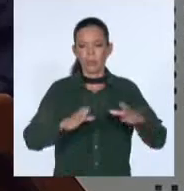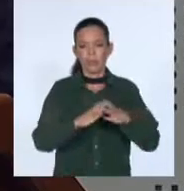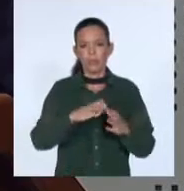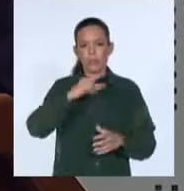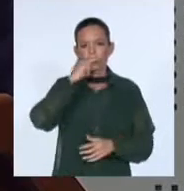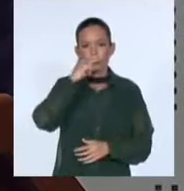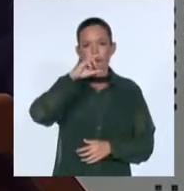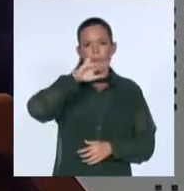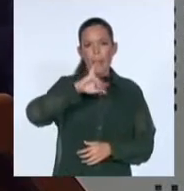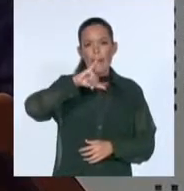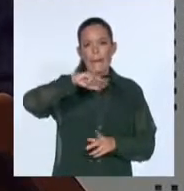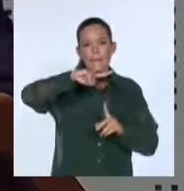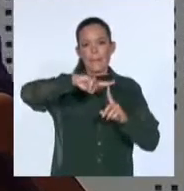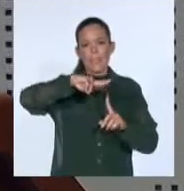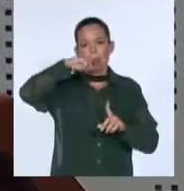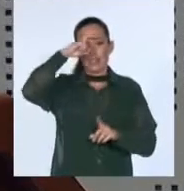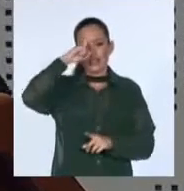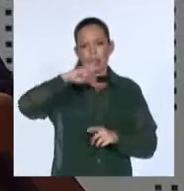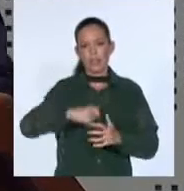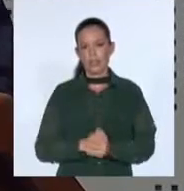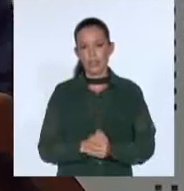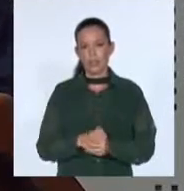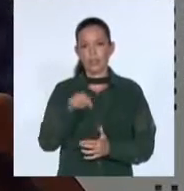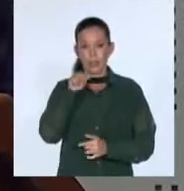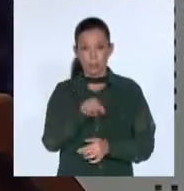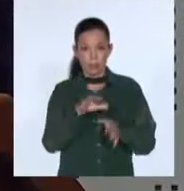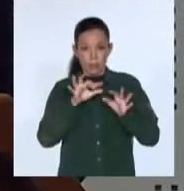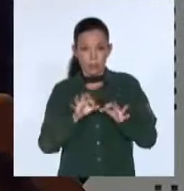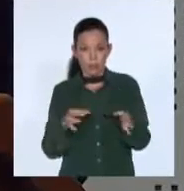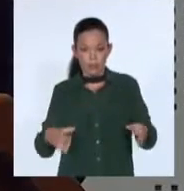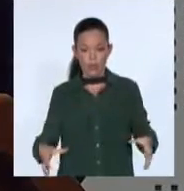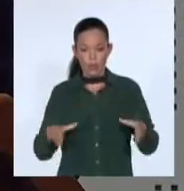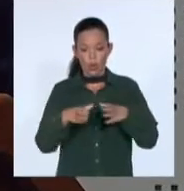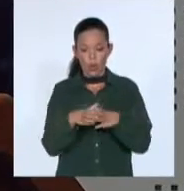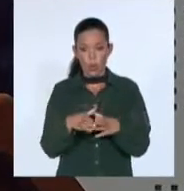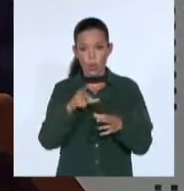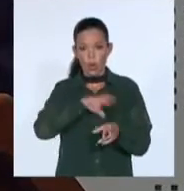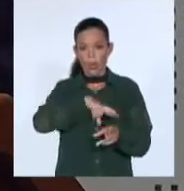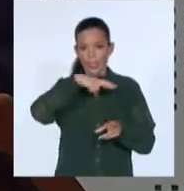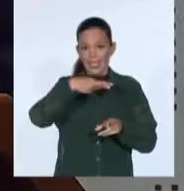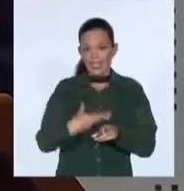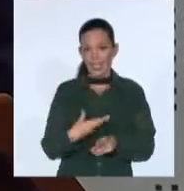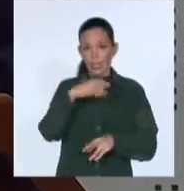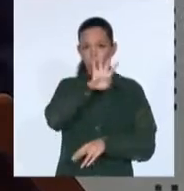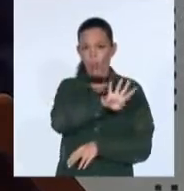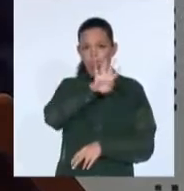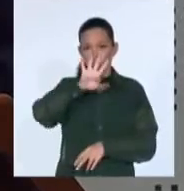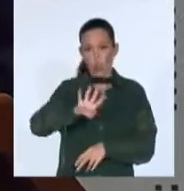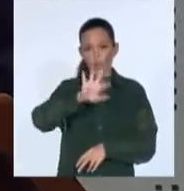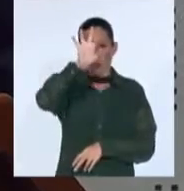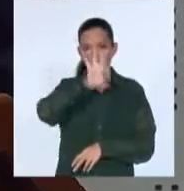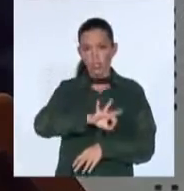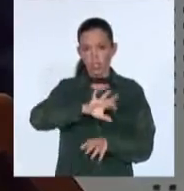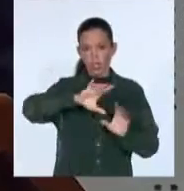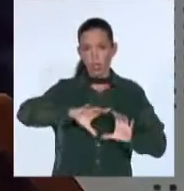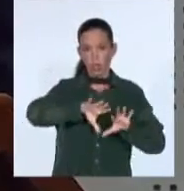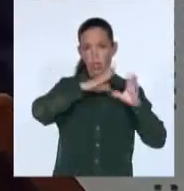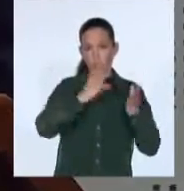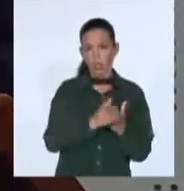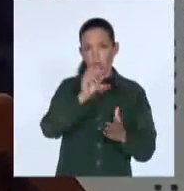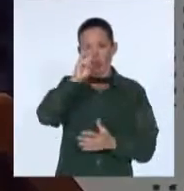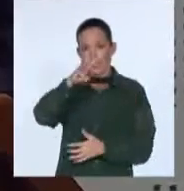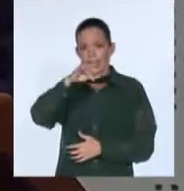un nuevo grupo de naciones que representan el 44% de la humanidad y el 36% del